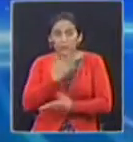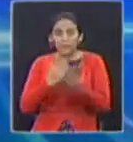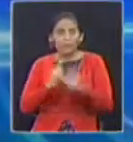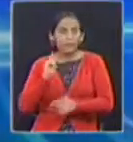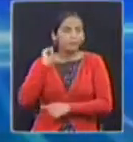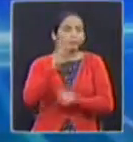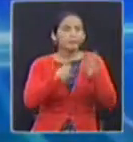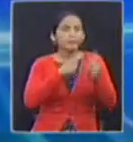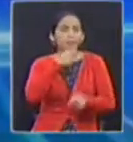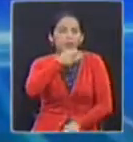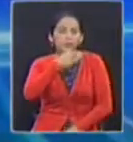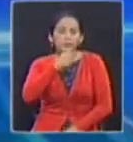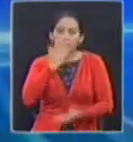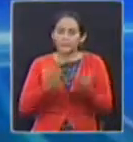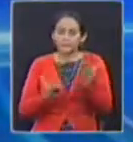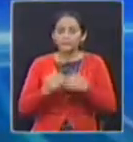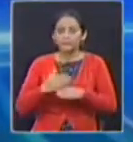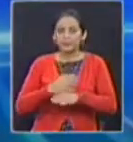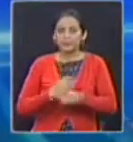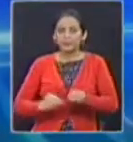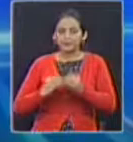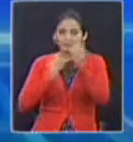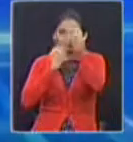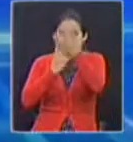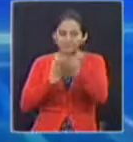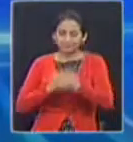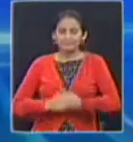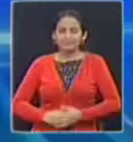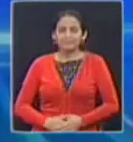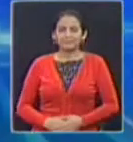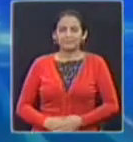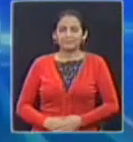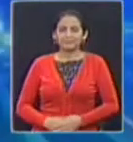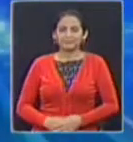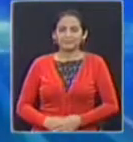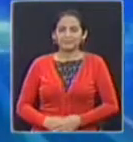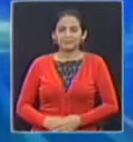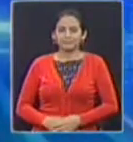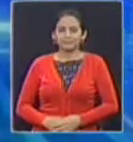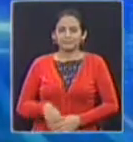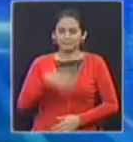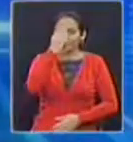brindar y nosotros le estaremos informando esto en próximas emisiones. Muy buenas tardes.